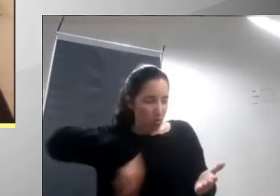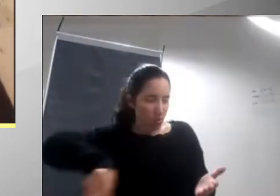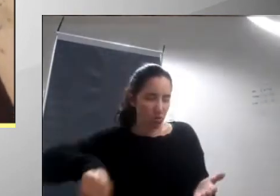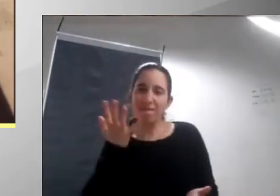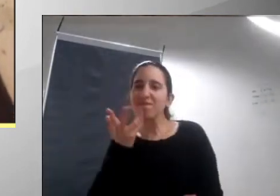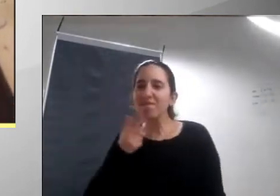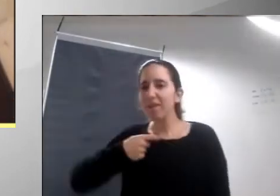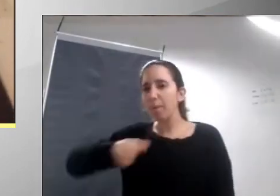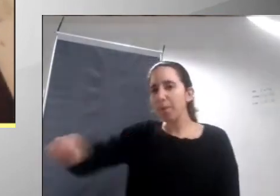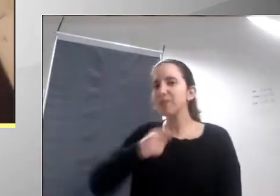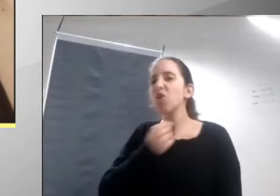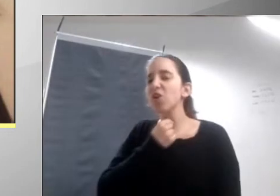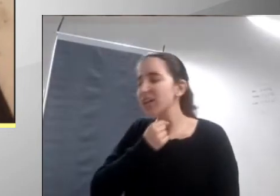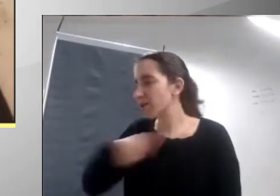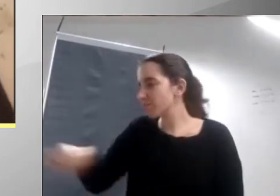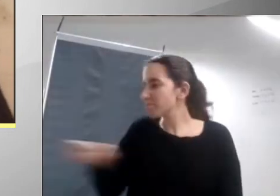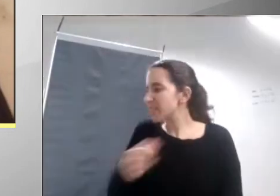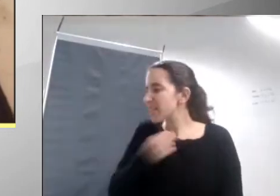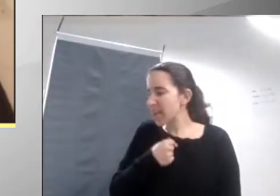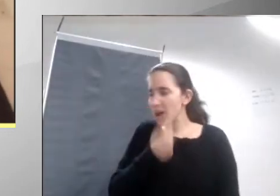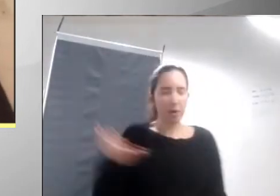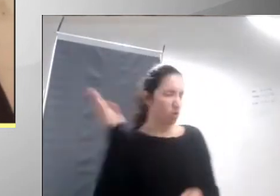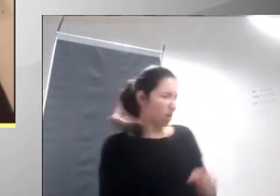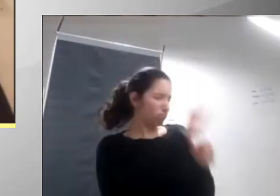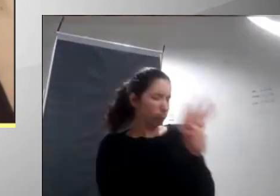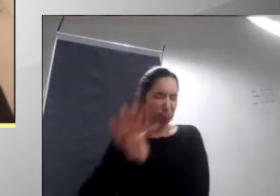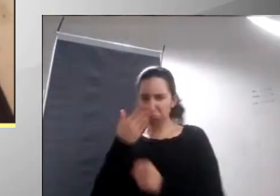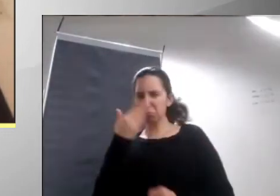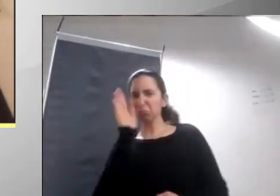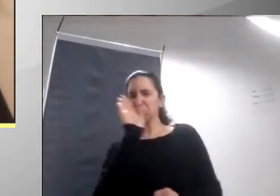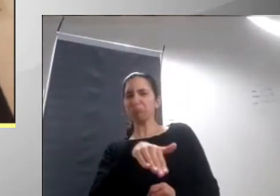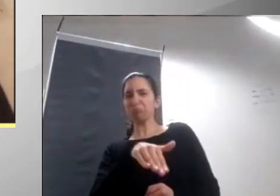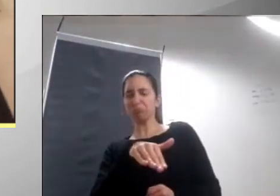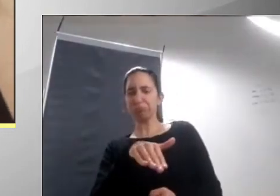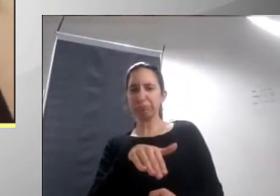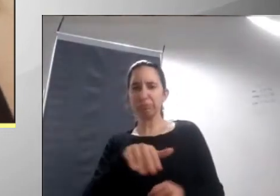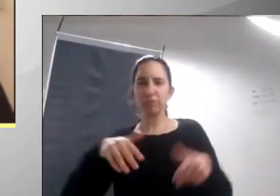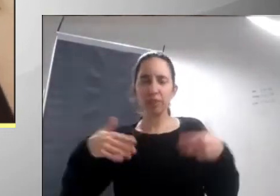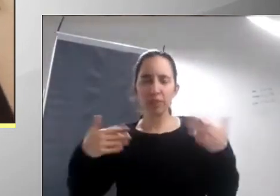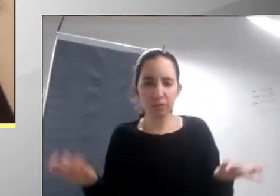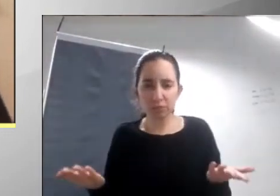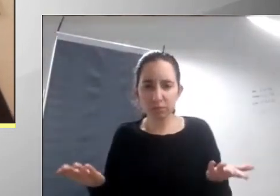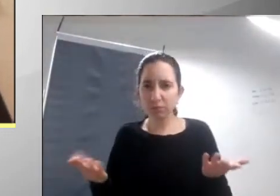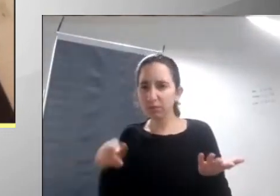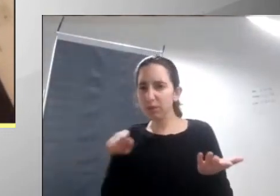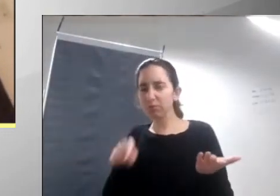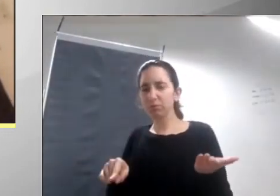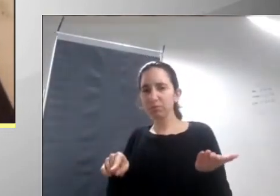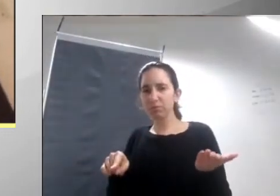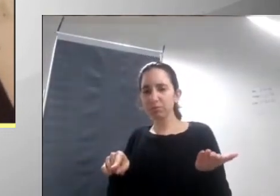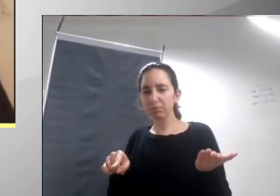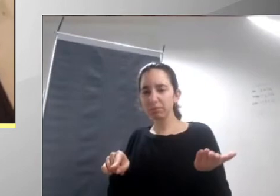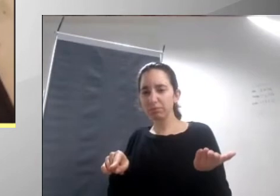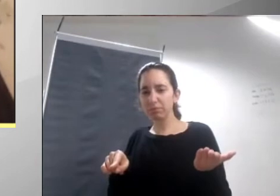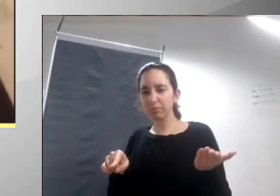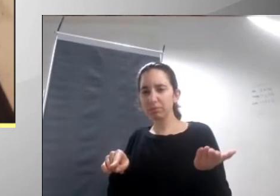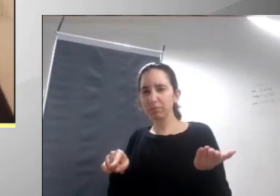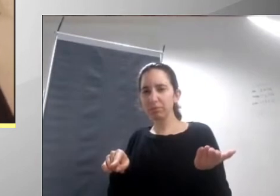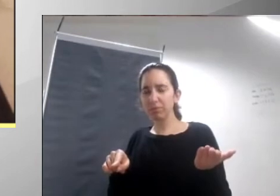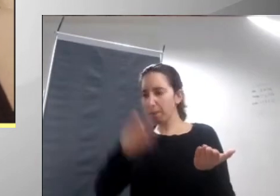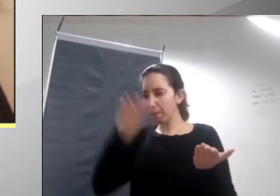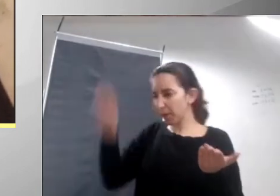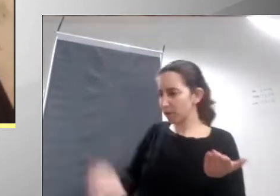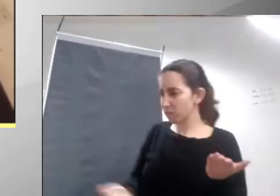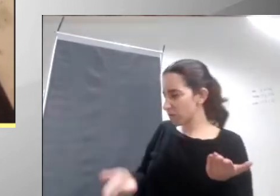toda costa y me importa tres rabanitos de los demás, me baso en el individuo. Entonces ahí pierdo la dimensión